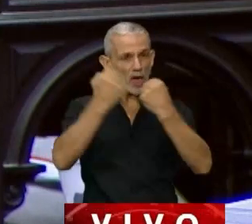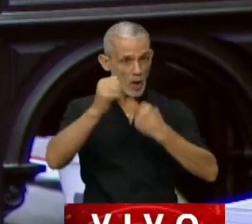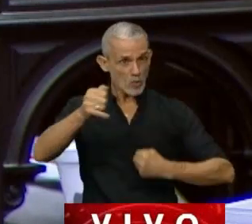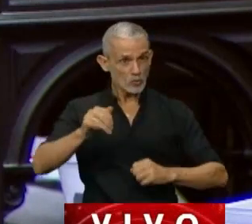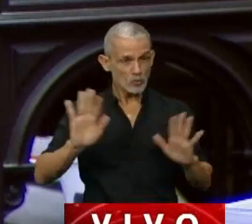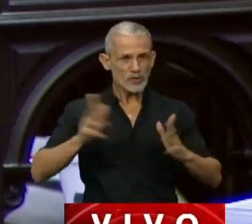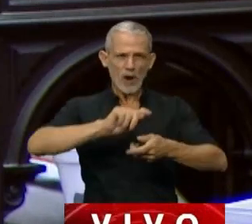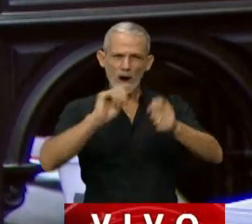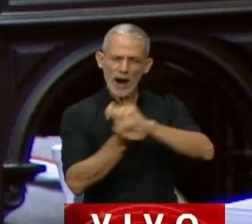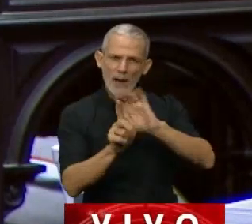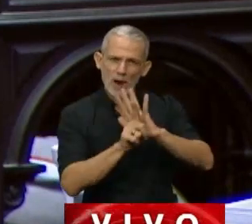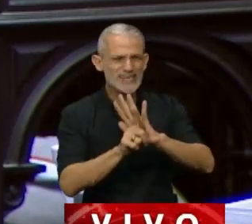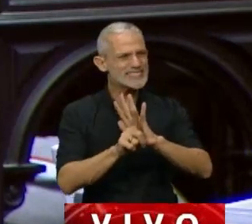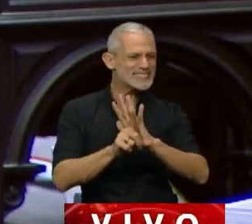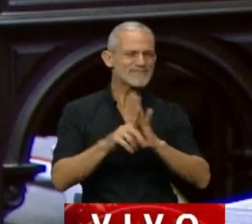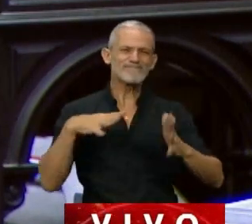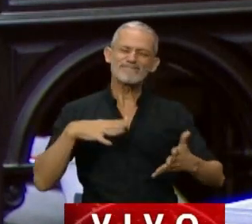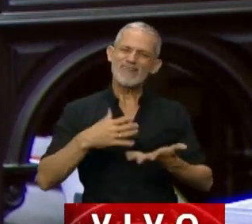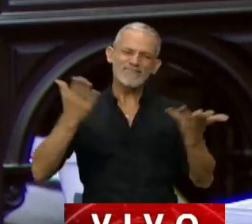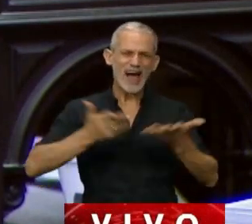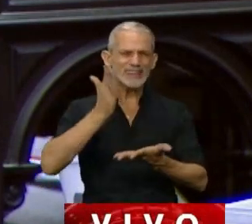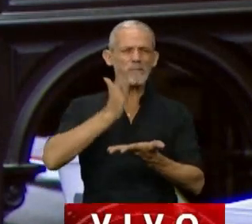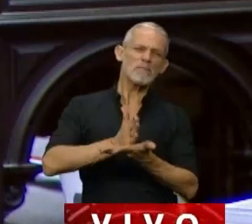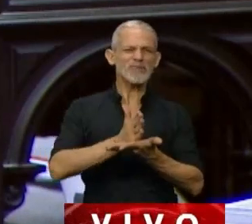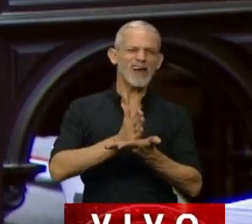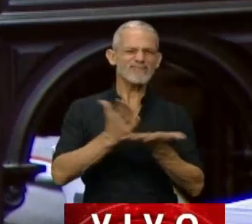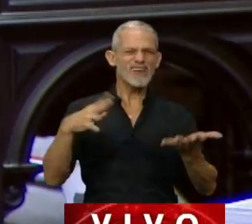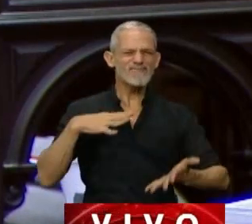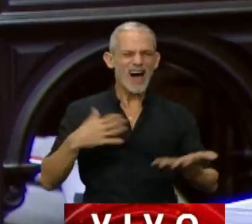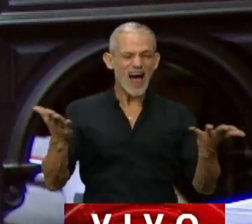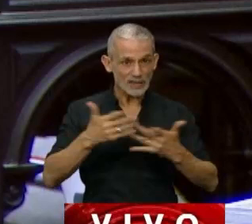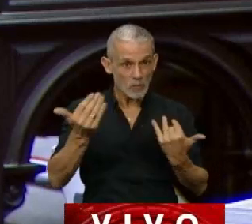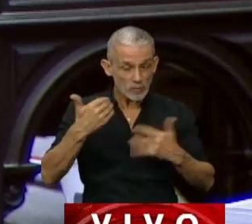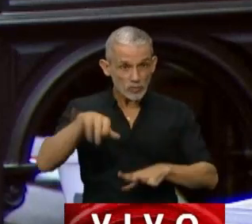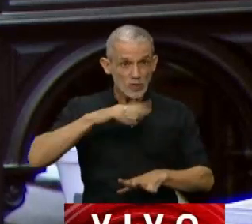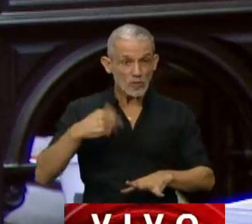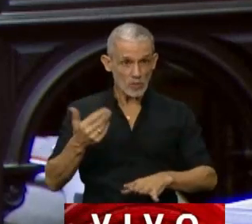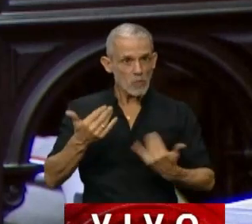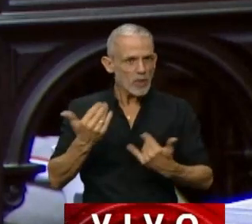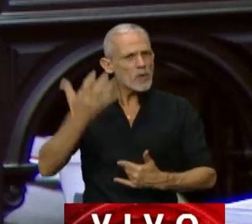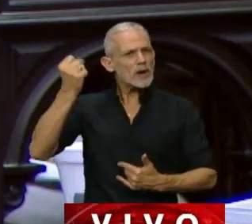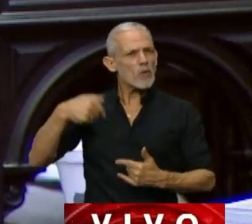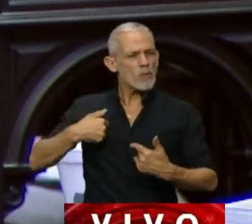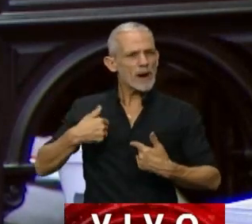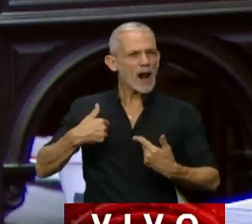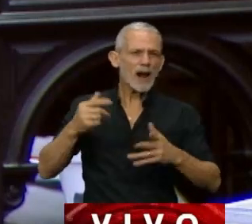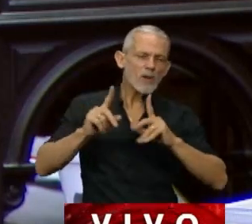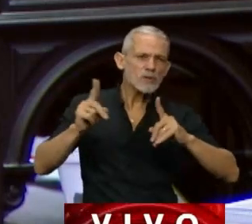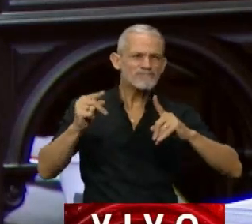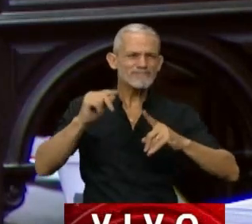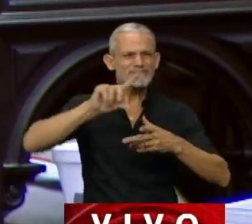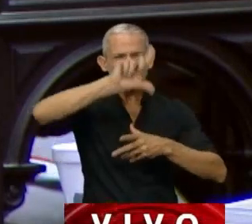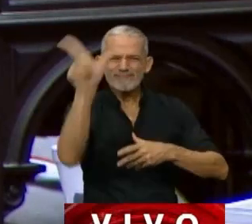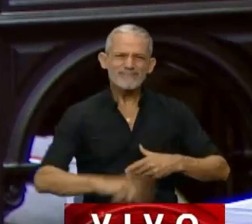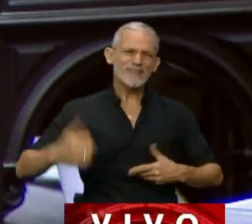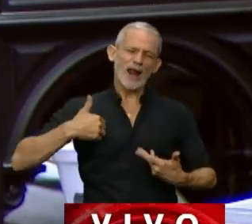pero creemos que la modificación nos estamos quedando a mitad de camino y nosotros tenemos grandes posibilidades de recuperar parte de este